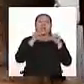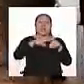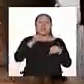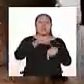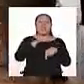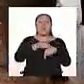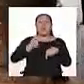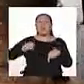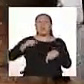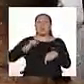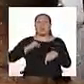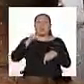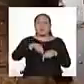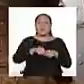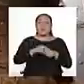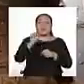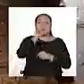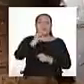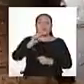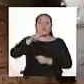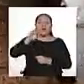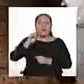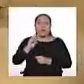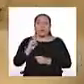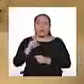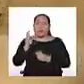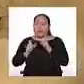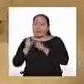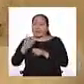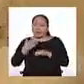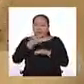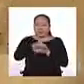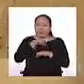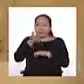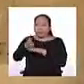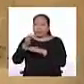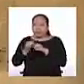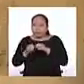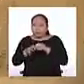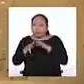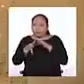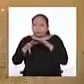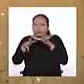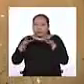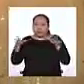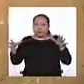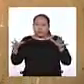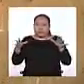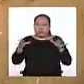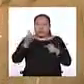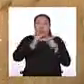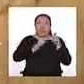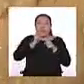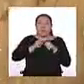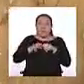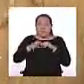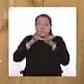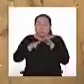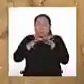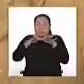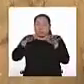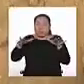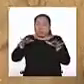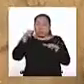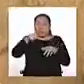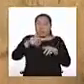el siglo XX, Garagay fue víctima de invasiones provocadas por el crecimiento desordenado e informal de la ciudad. Y